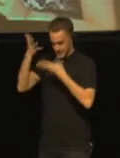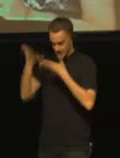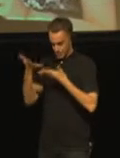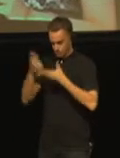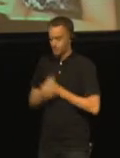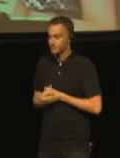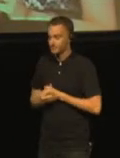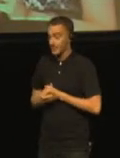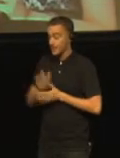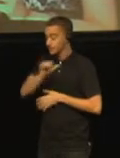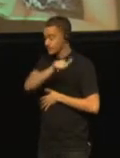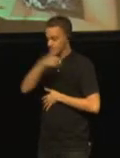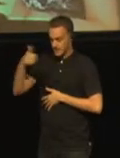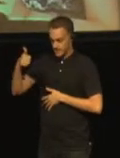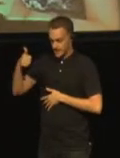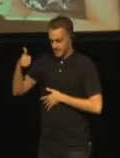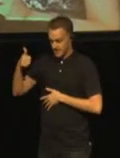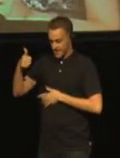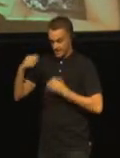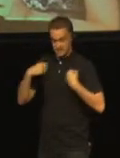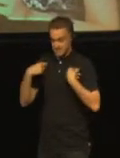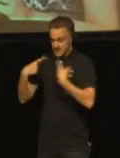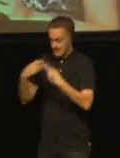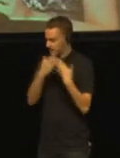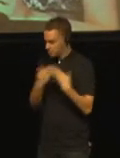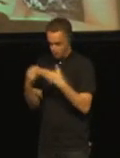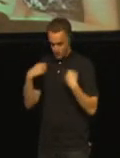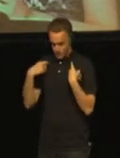es la primera vez que esto se haya hecho.